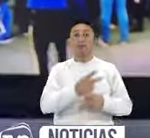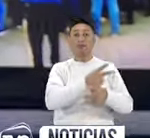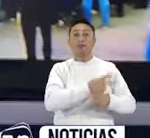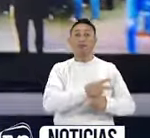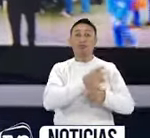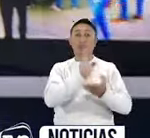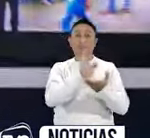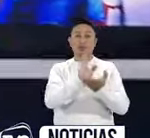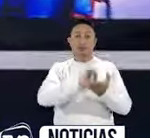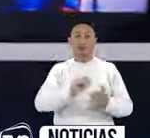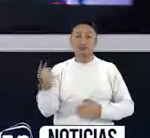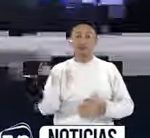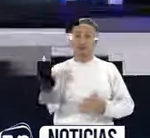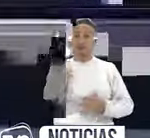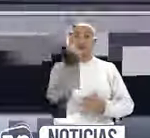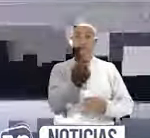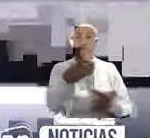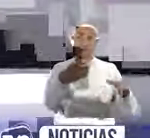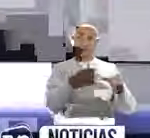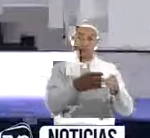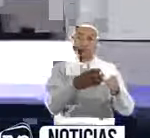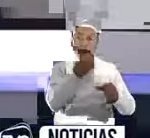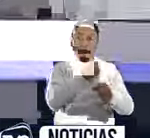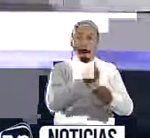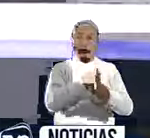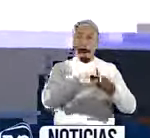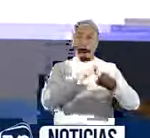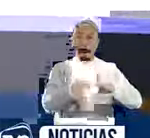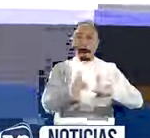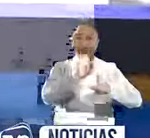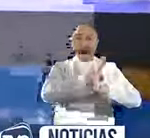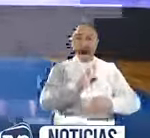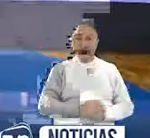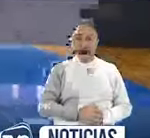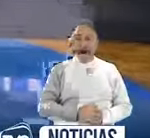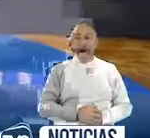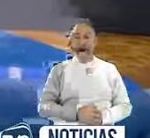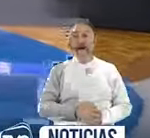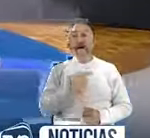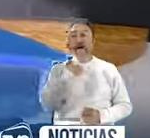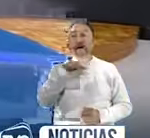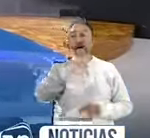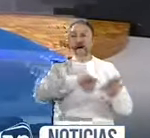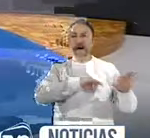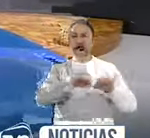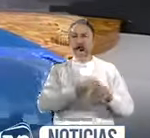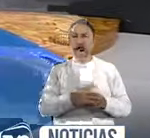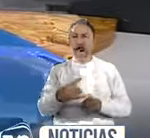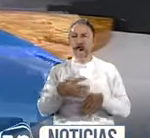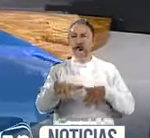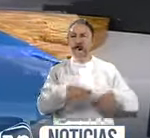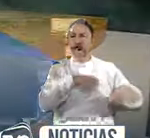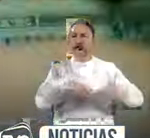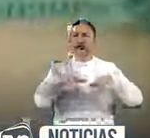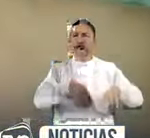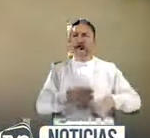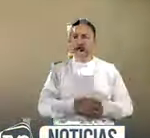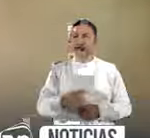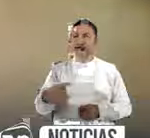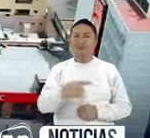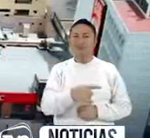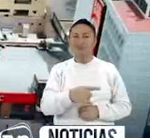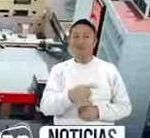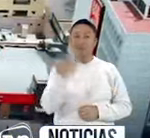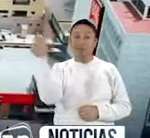ante la Comisión de Trabajo de la Asamblea Nacional para rendir cuentas sobre las acciones emprendidas para enfrentar la emergencia.